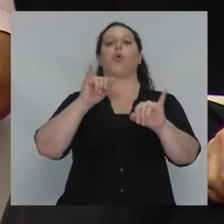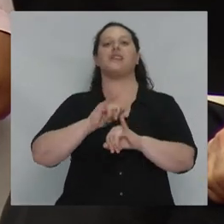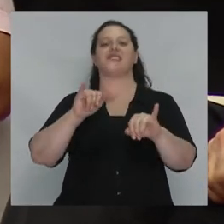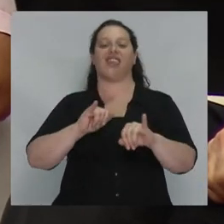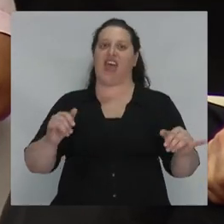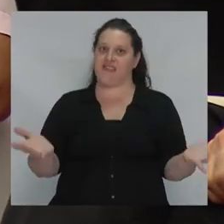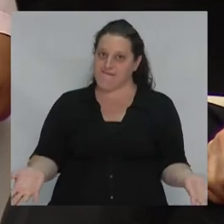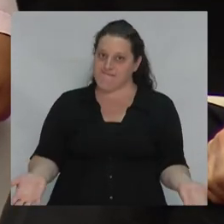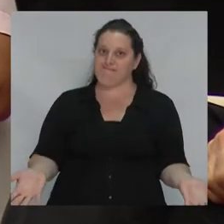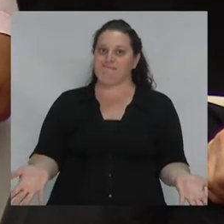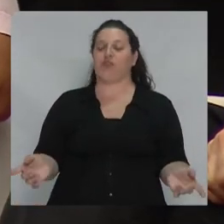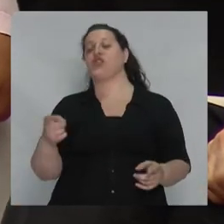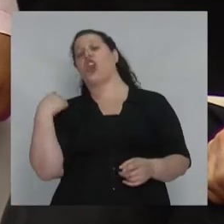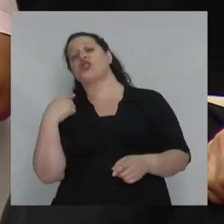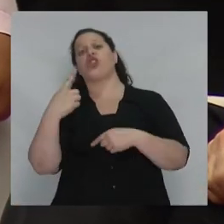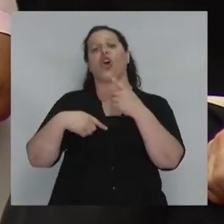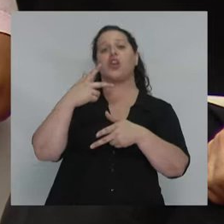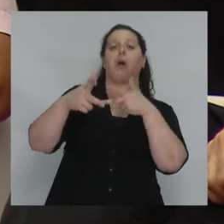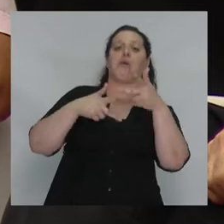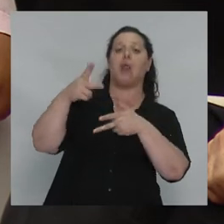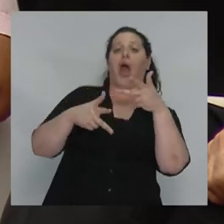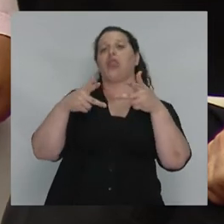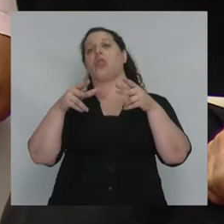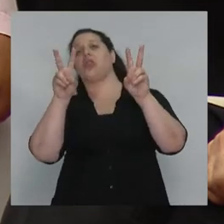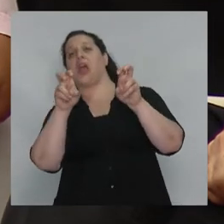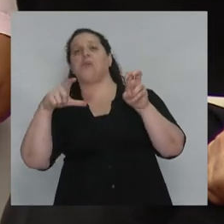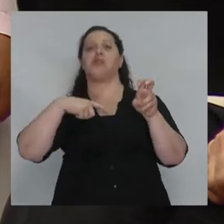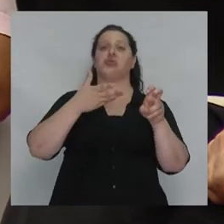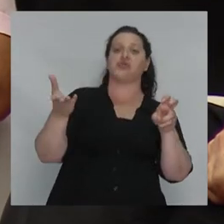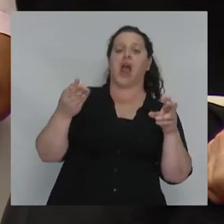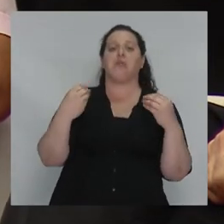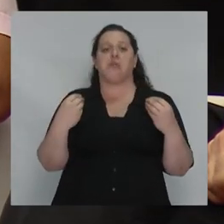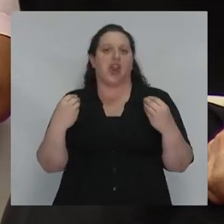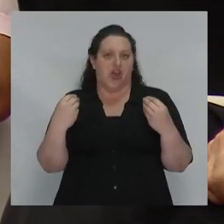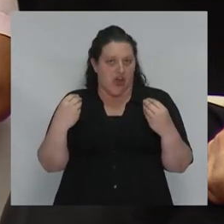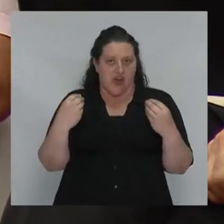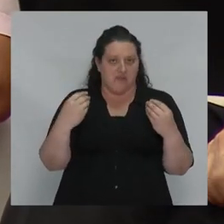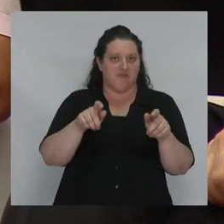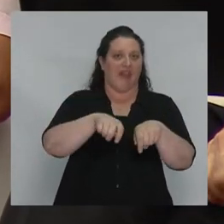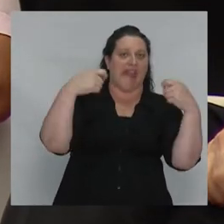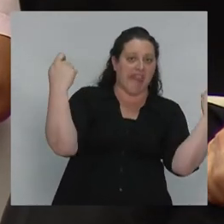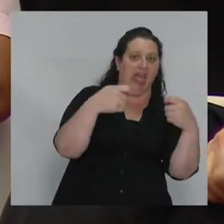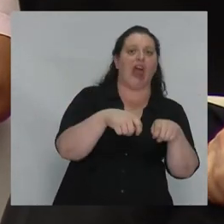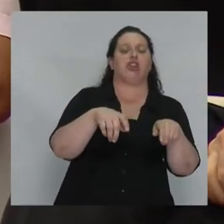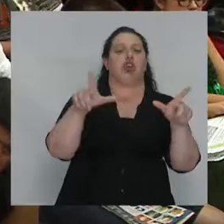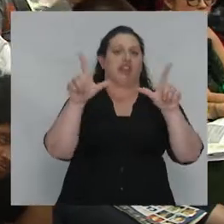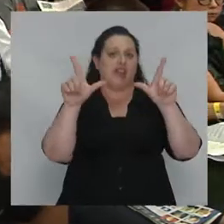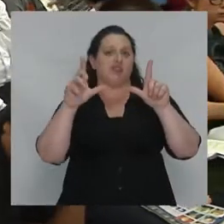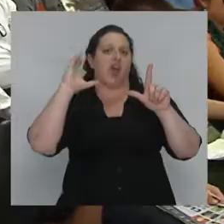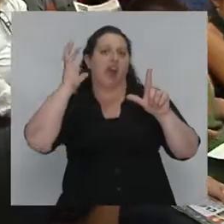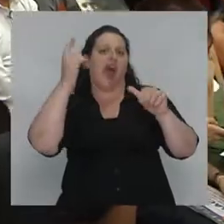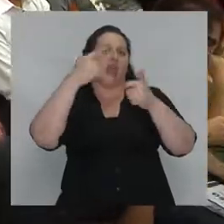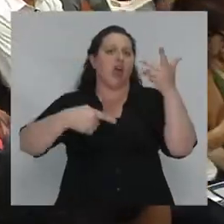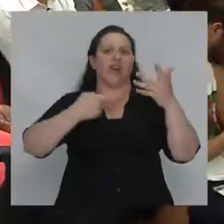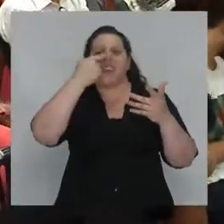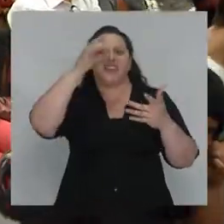hablando, porque tenemos que seguir hablando de lo social, cuando lo que interesa a los medios es registrar solamente los casos